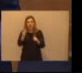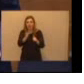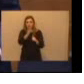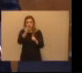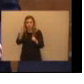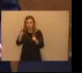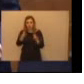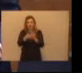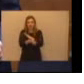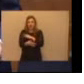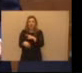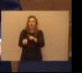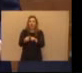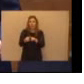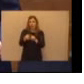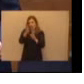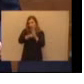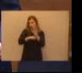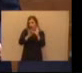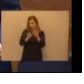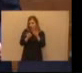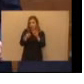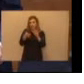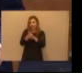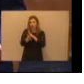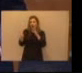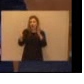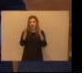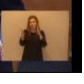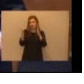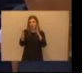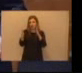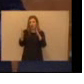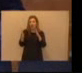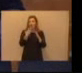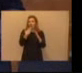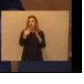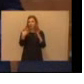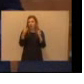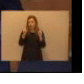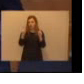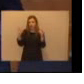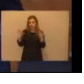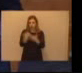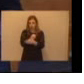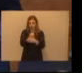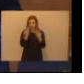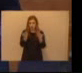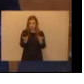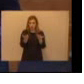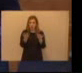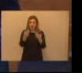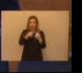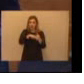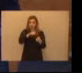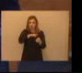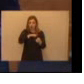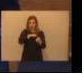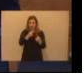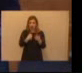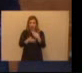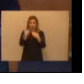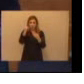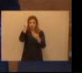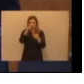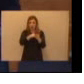plurales e iguales que abarcan todas las etapas educativas. En España existió, como usted sabe, una asignatura que se